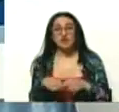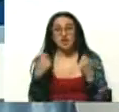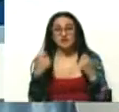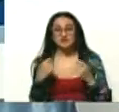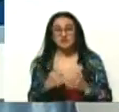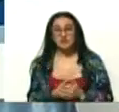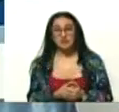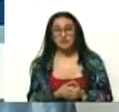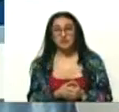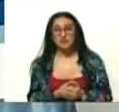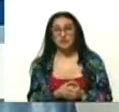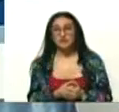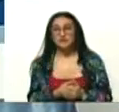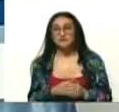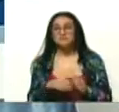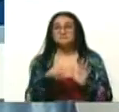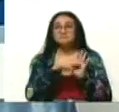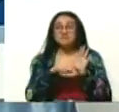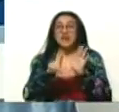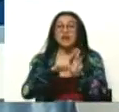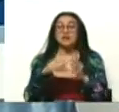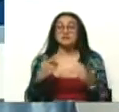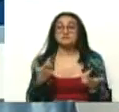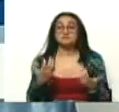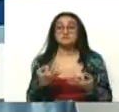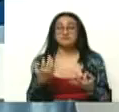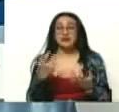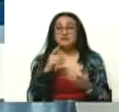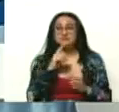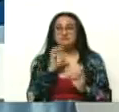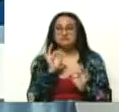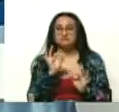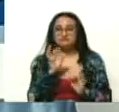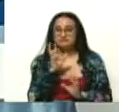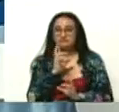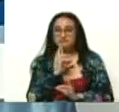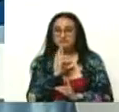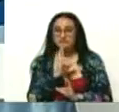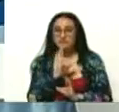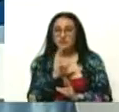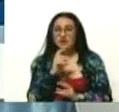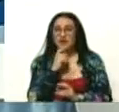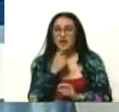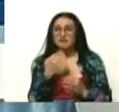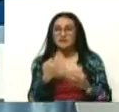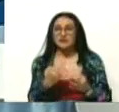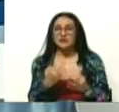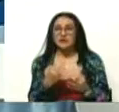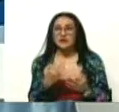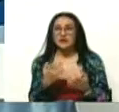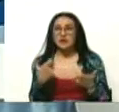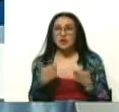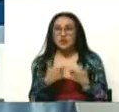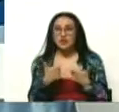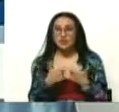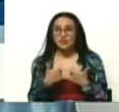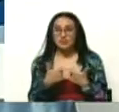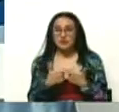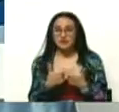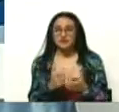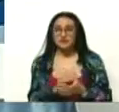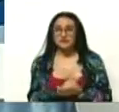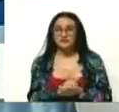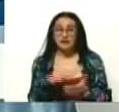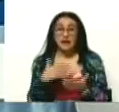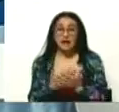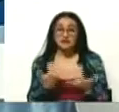Es una lucha también clave para la paz republicana, que es el combate a la droga. Hasta